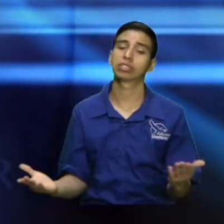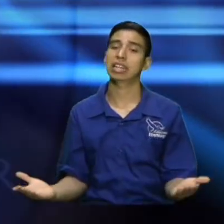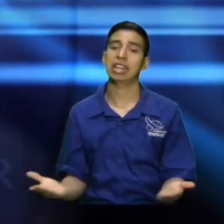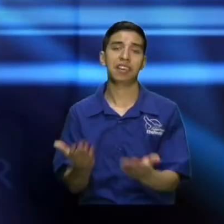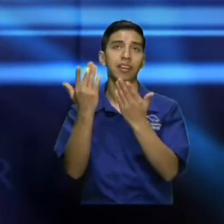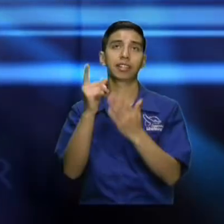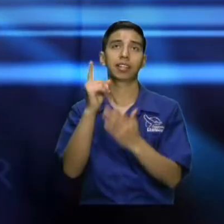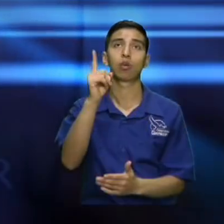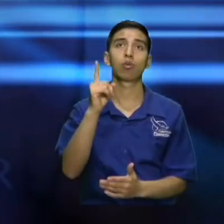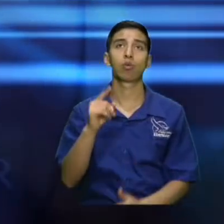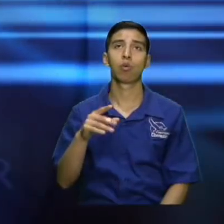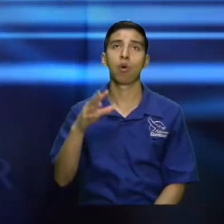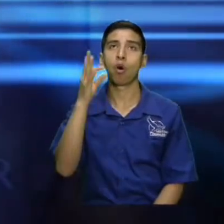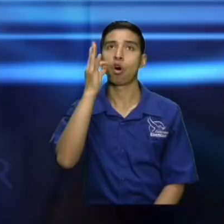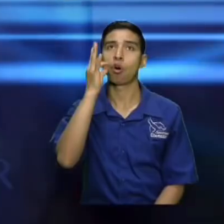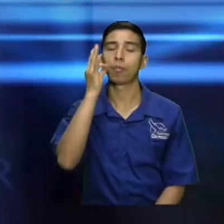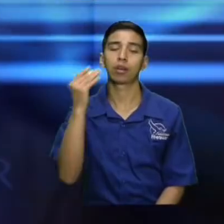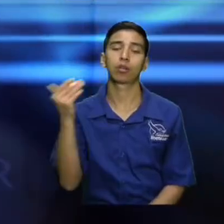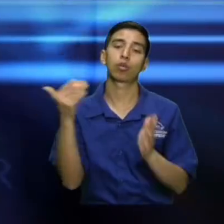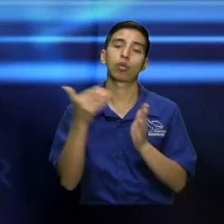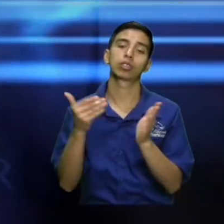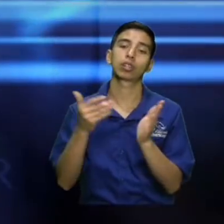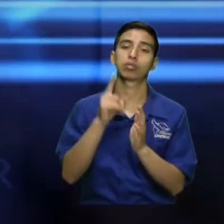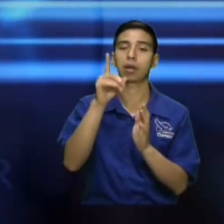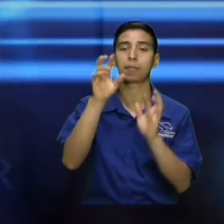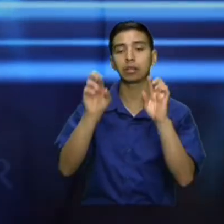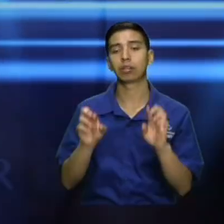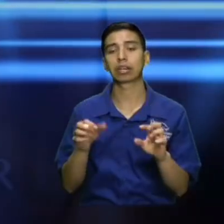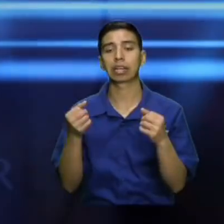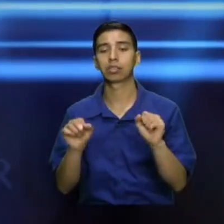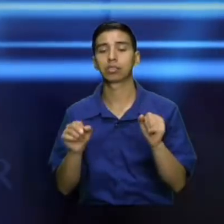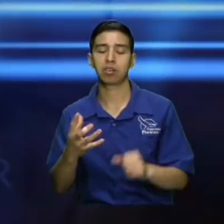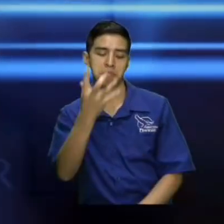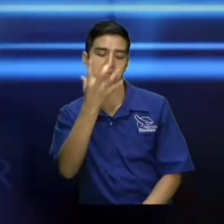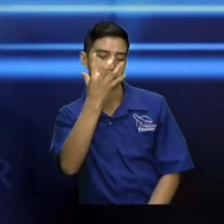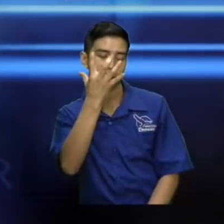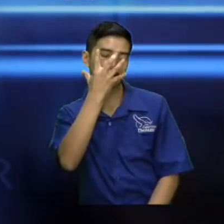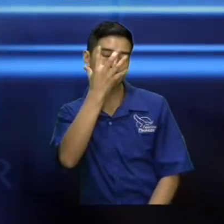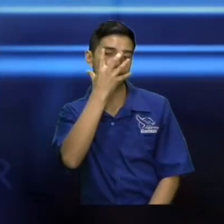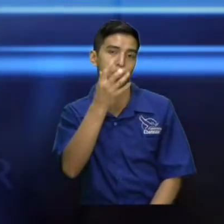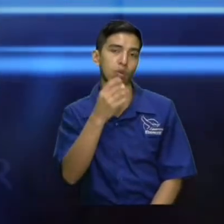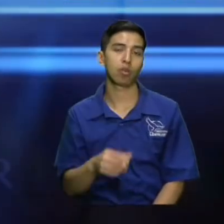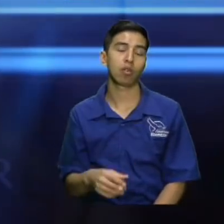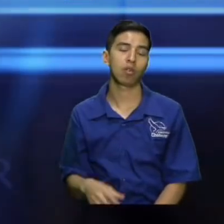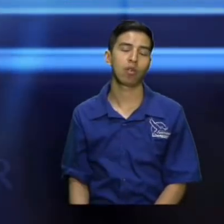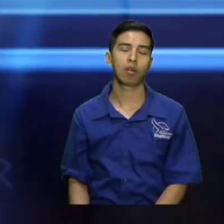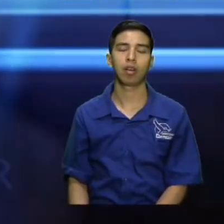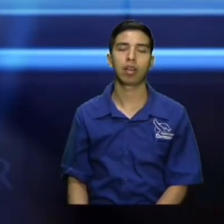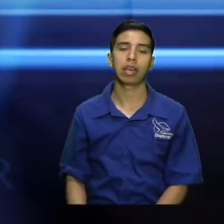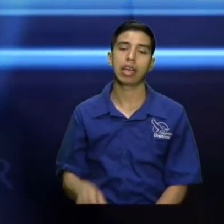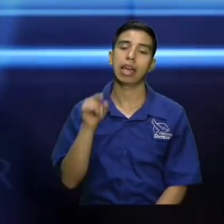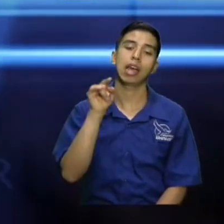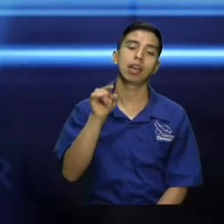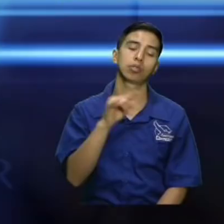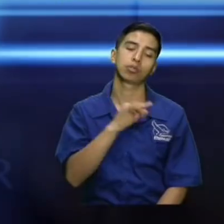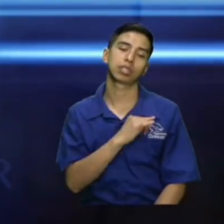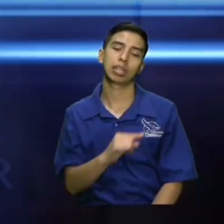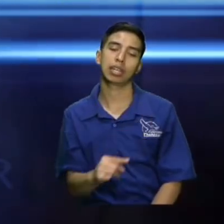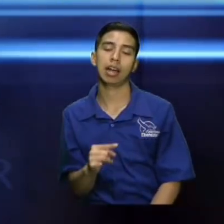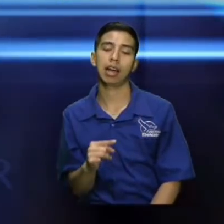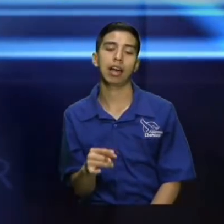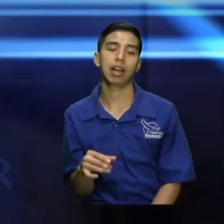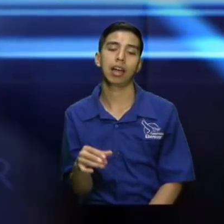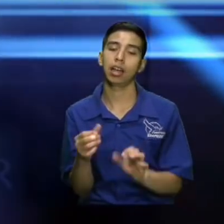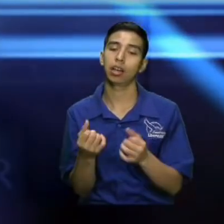o por cualquier pecado que haya cometido. El caso será confirmado por el testimonio de 2 o 3